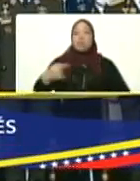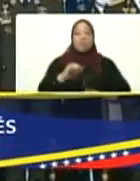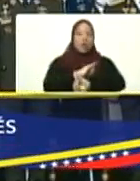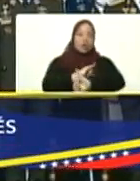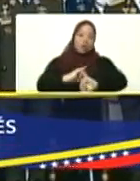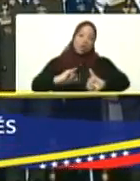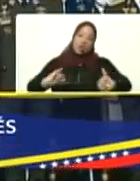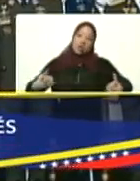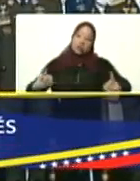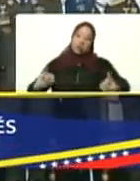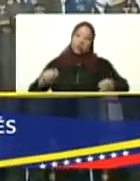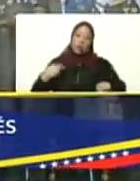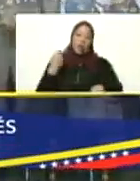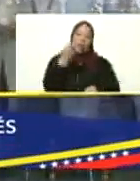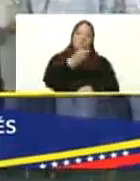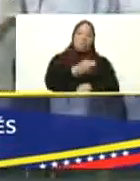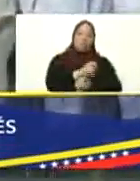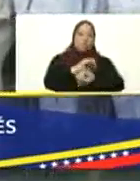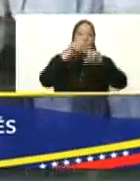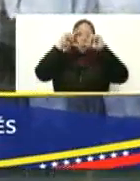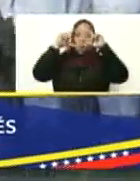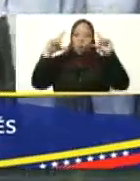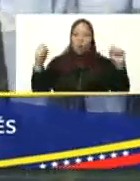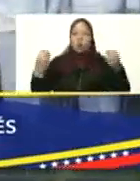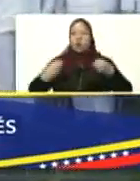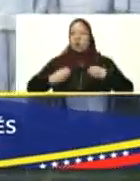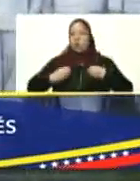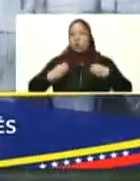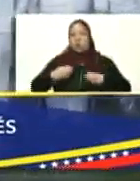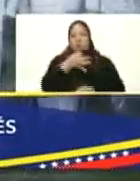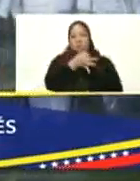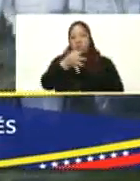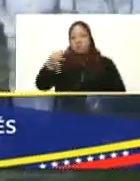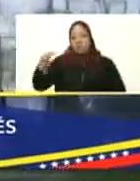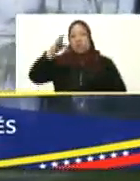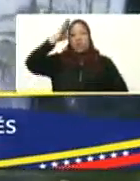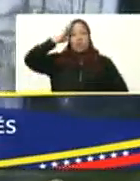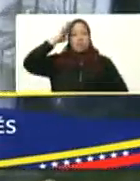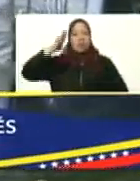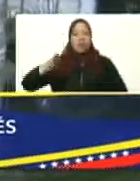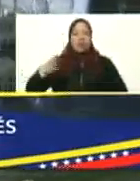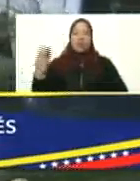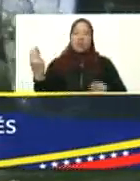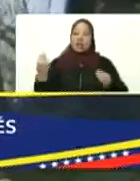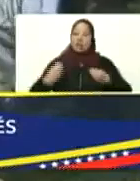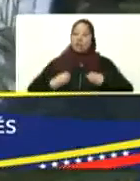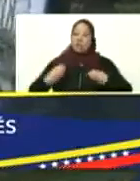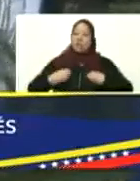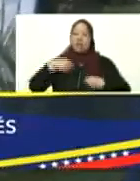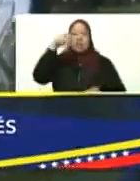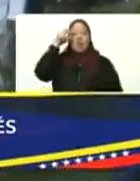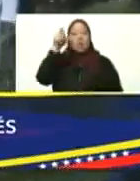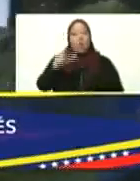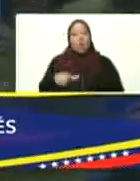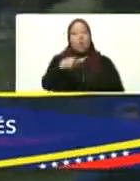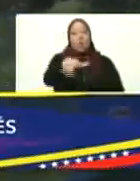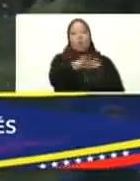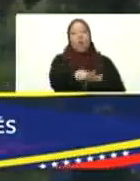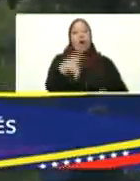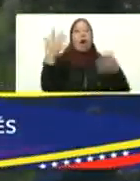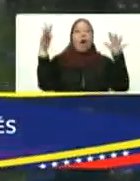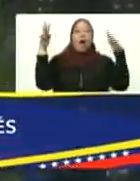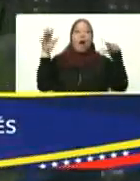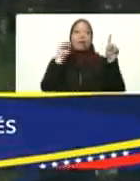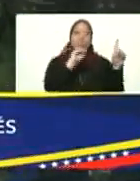cumplido una brillante carrera militar. Pido el aplauso del pueblo para estos